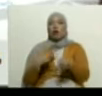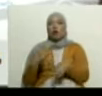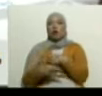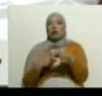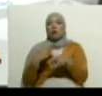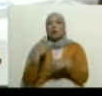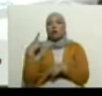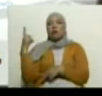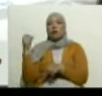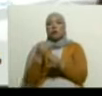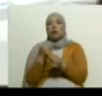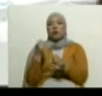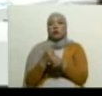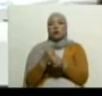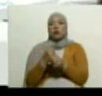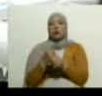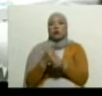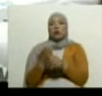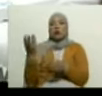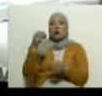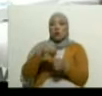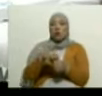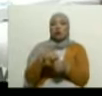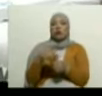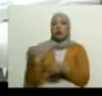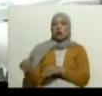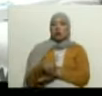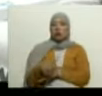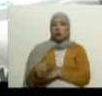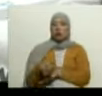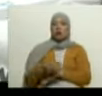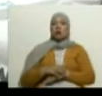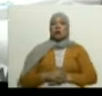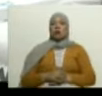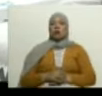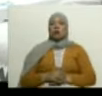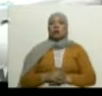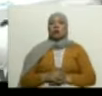vamos a permitir que otra vez enluten nuestras calles. Paz, paz para Venezuela.